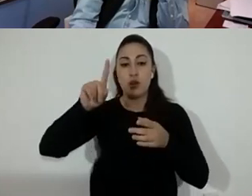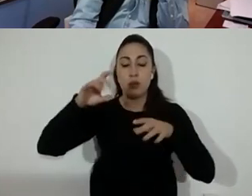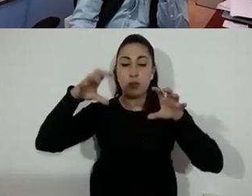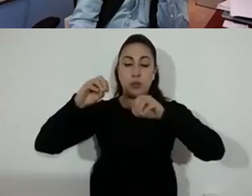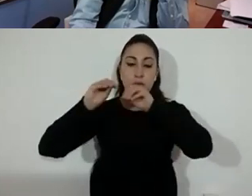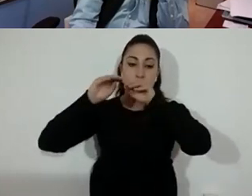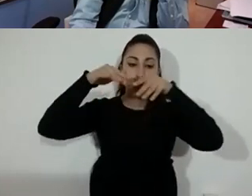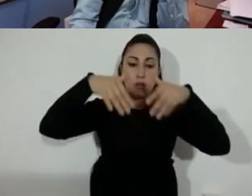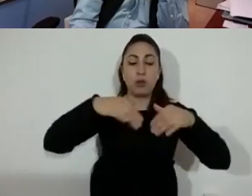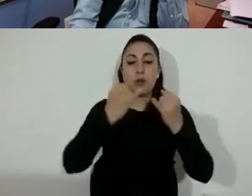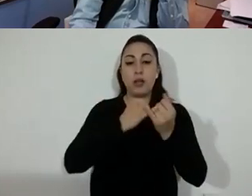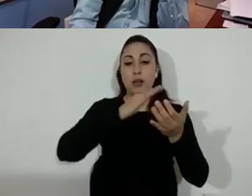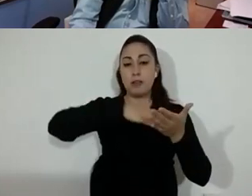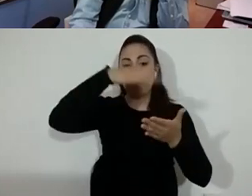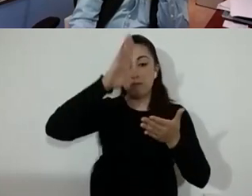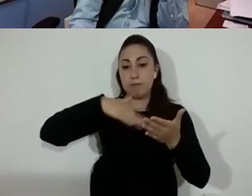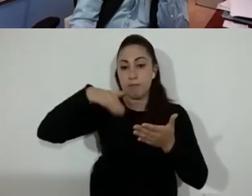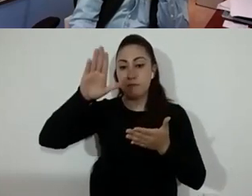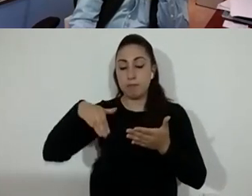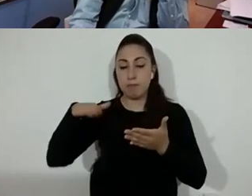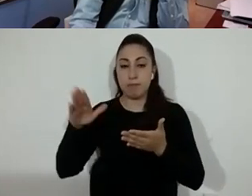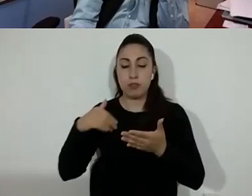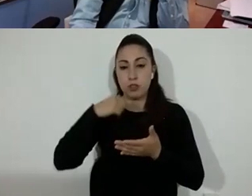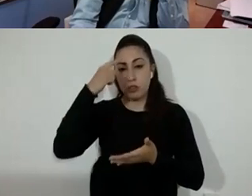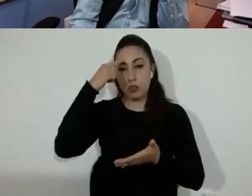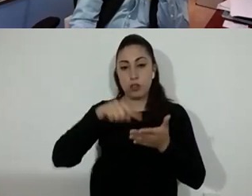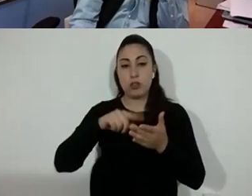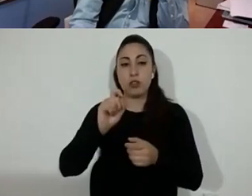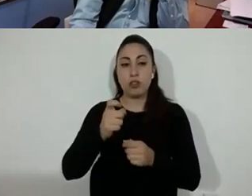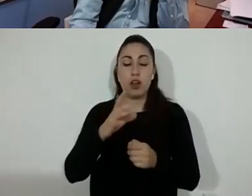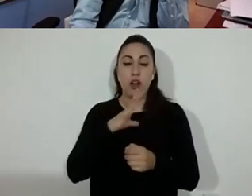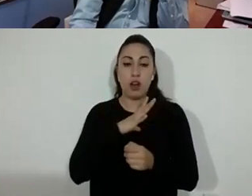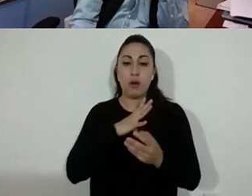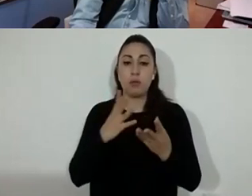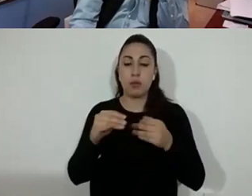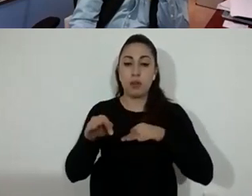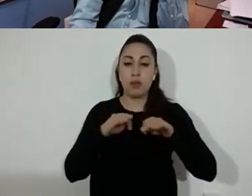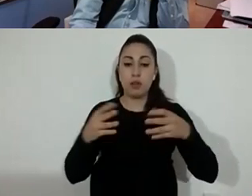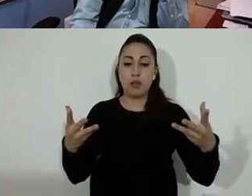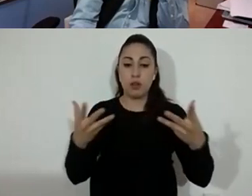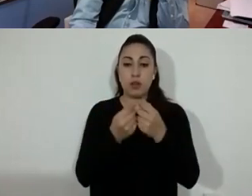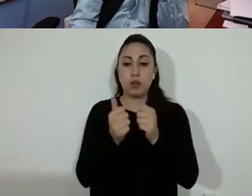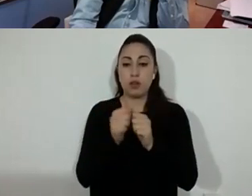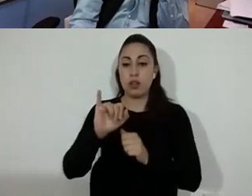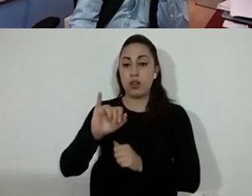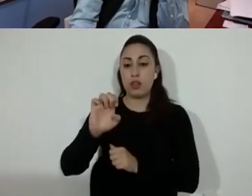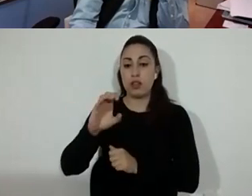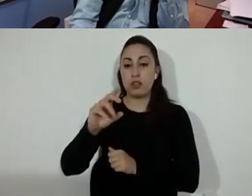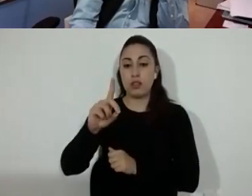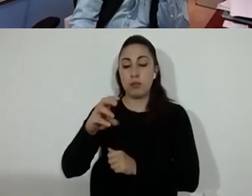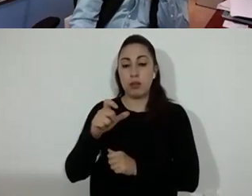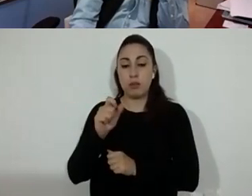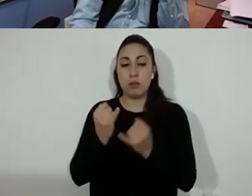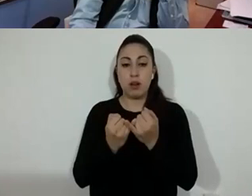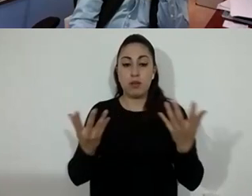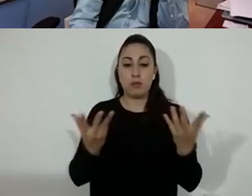fachadas, pintura e impermeabilización. Creo que hay una gran tarea de trabajo en conjunto con el Instituto Electoral y con las